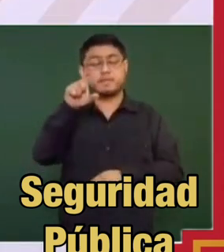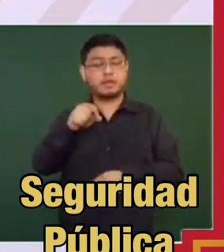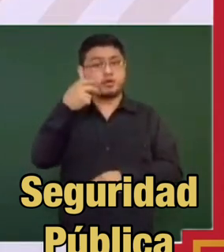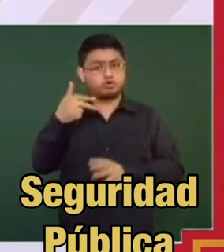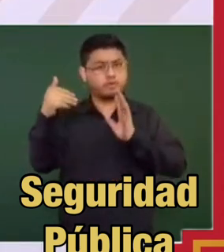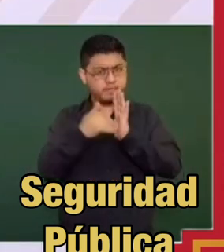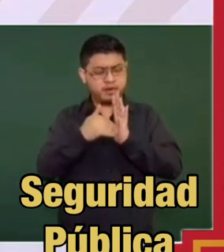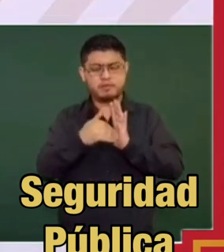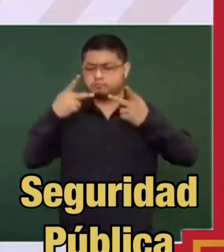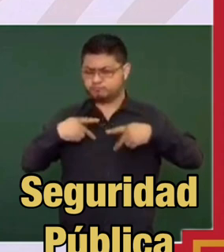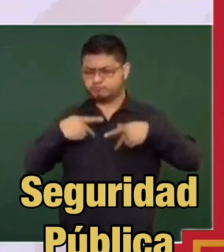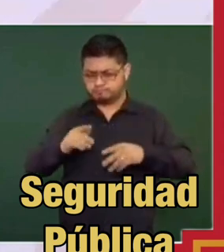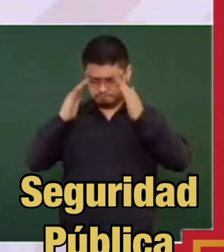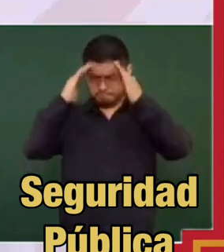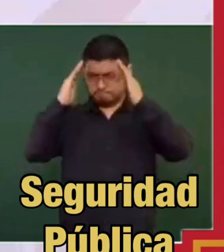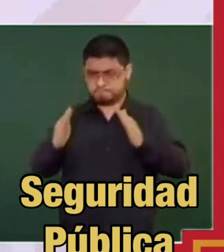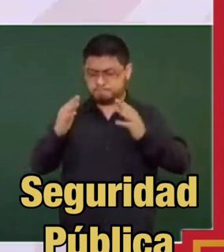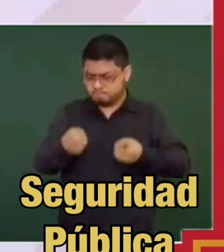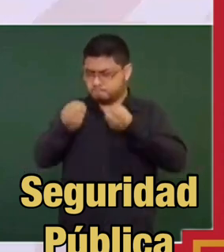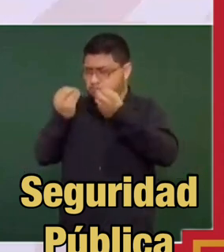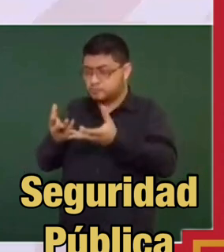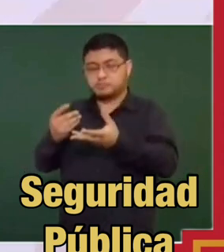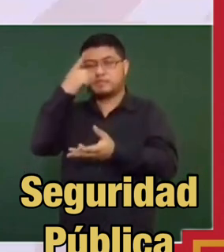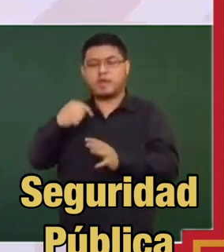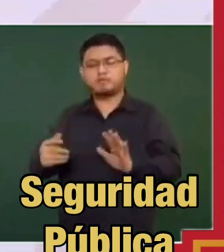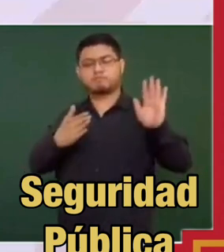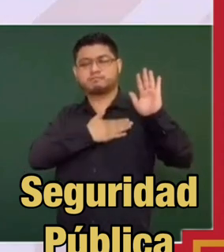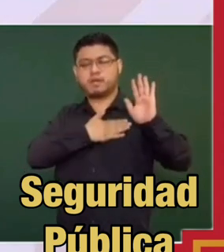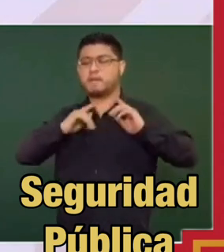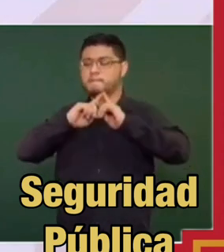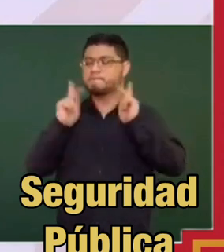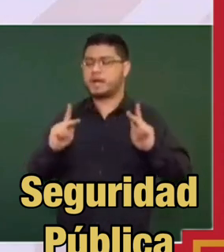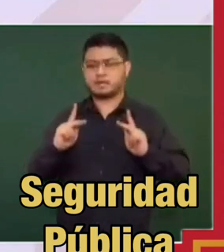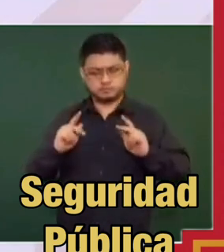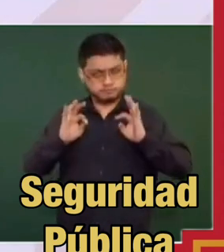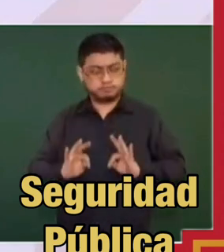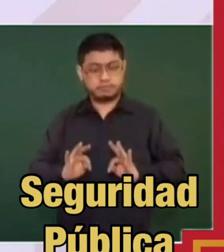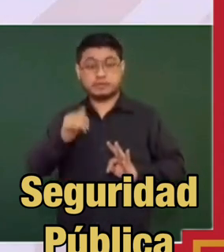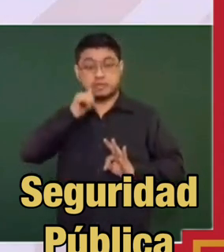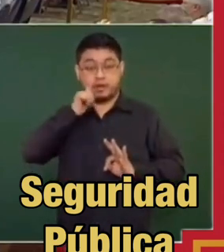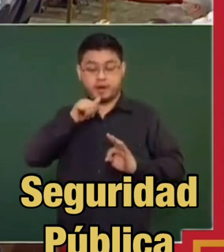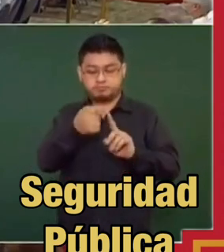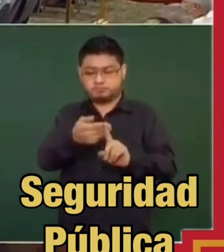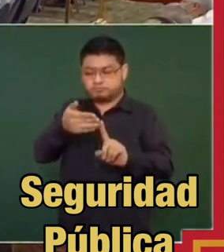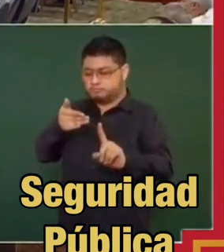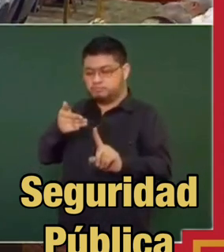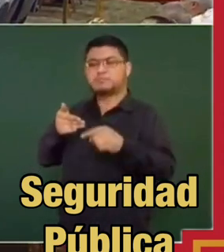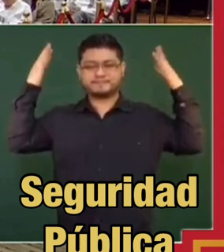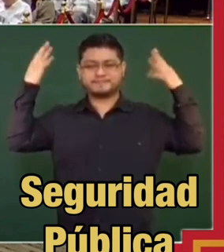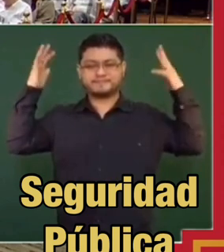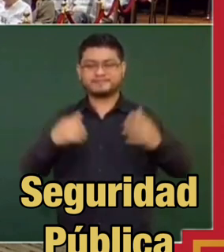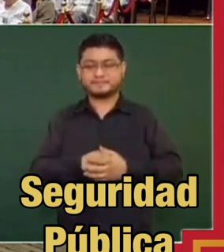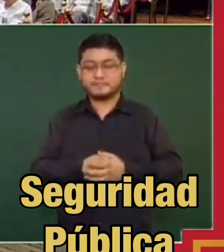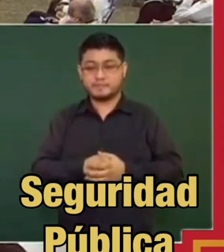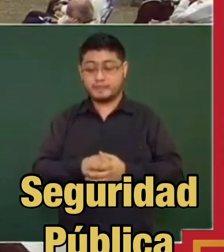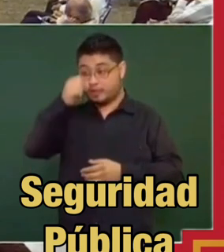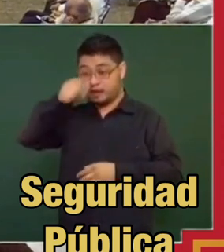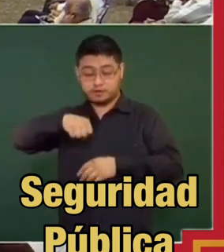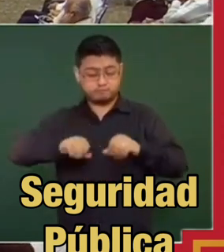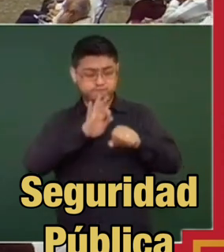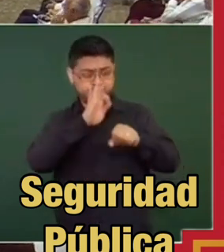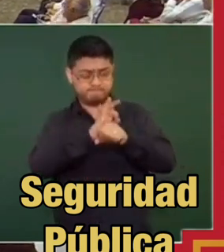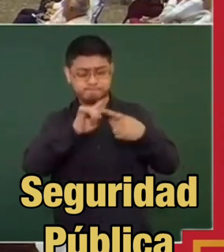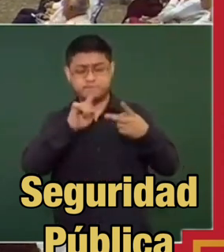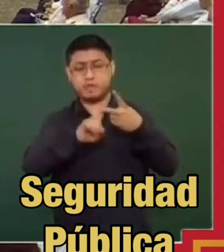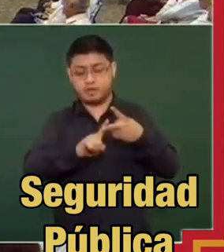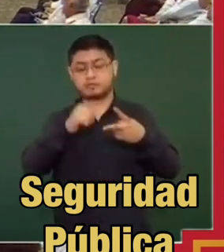bien formados, disciplinados y entregados a garantizar la paz y la seguridad pública, siempre con la guía de la Secretaría de la Defensa Nacional. La Secretaría de la Defensa